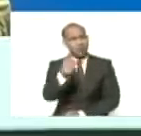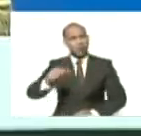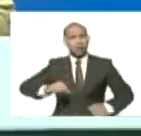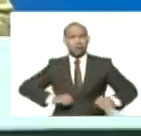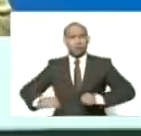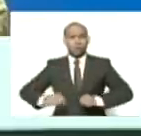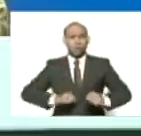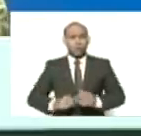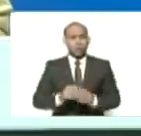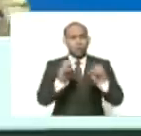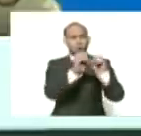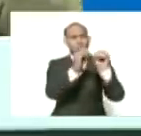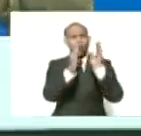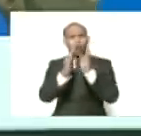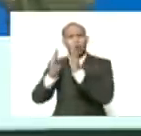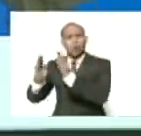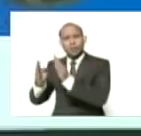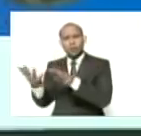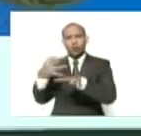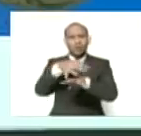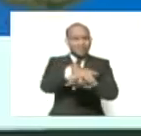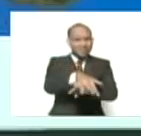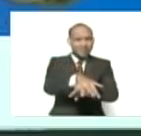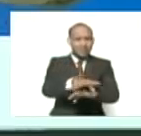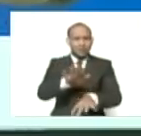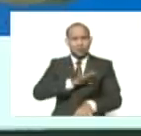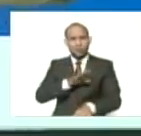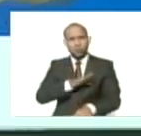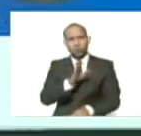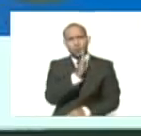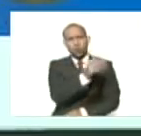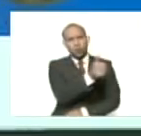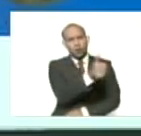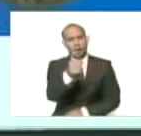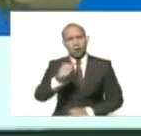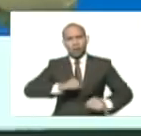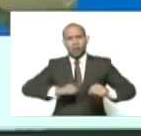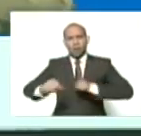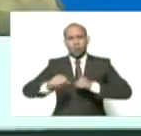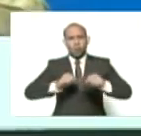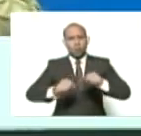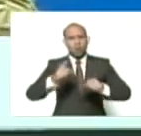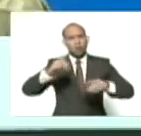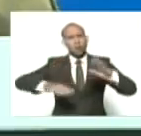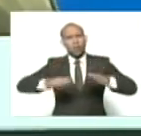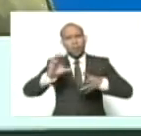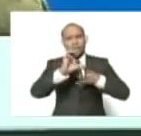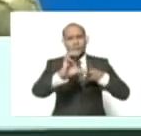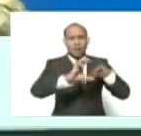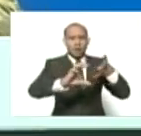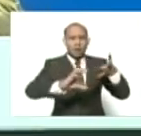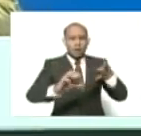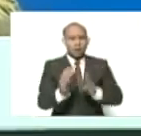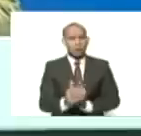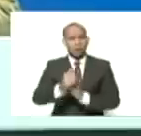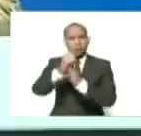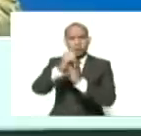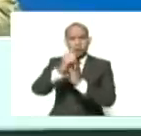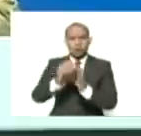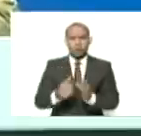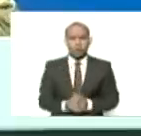movimiento, la organización interna de cada movimiento de acuerdo a sus características, el liderazgo